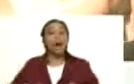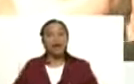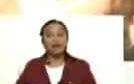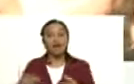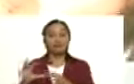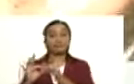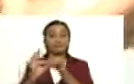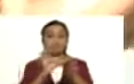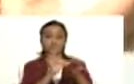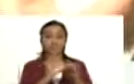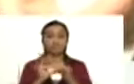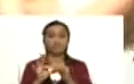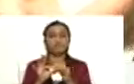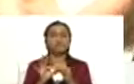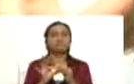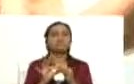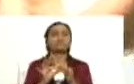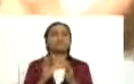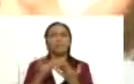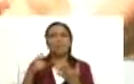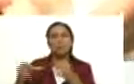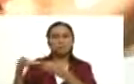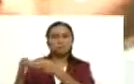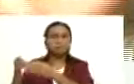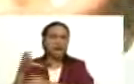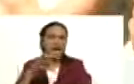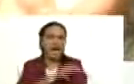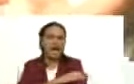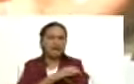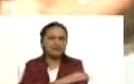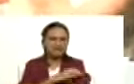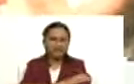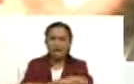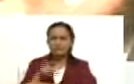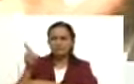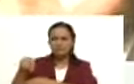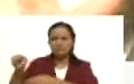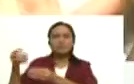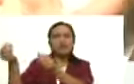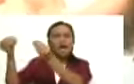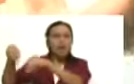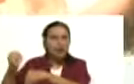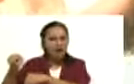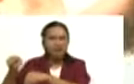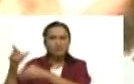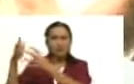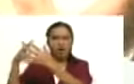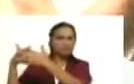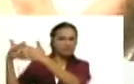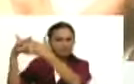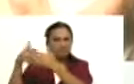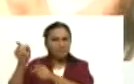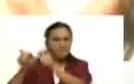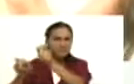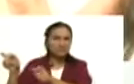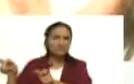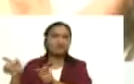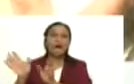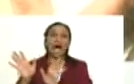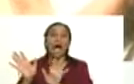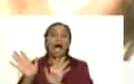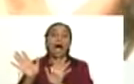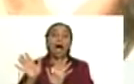criterios extremistas de la derecha arrastrada a los gringos, a los yanquis, entonces no debería existir la